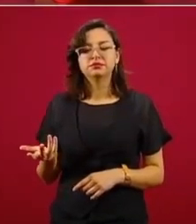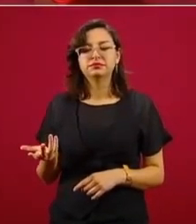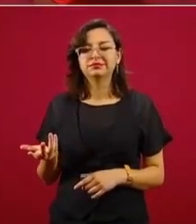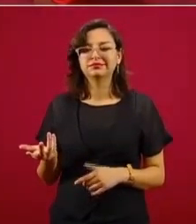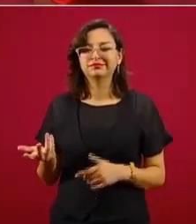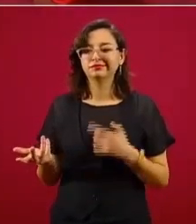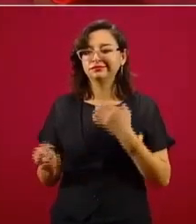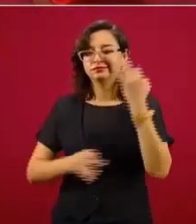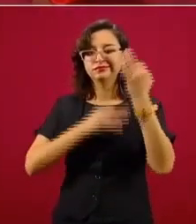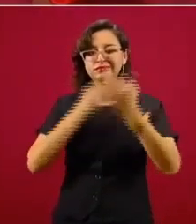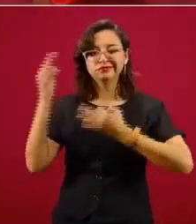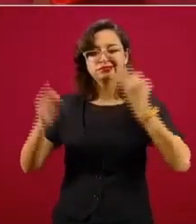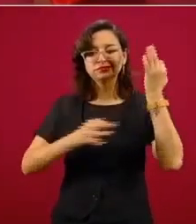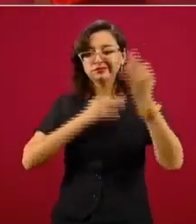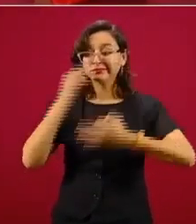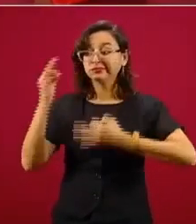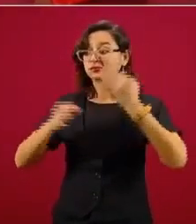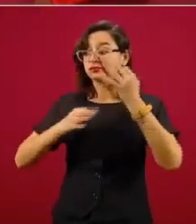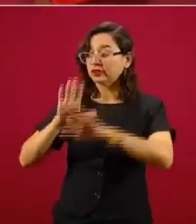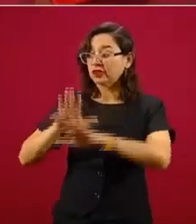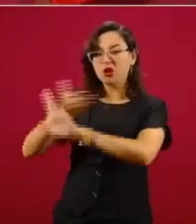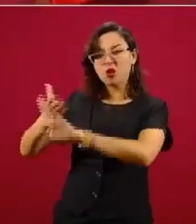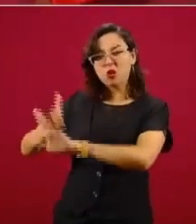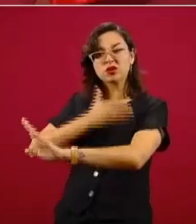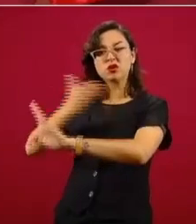Habían campañas de linchamiento